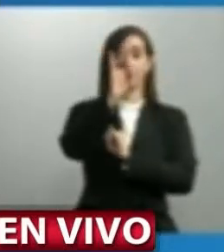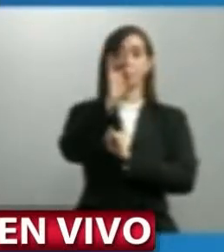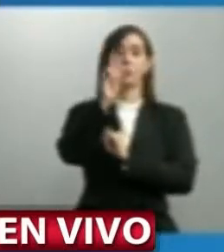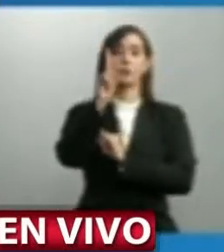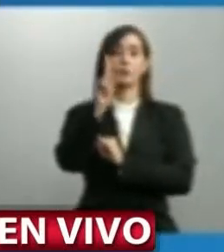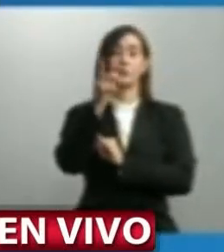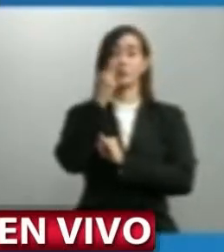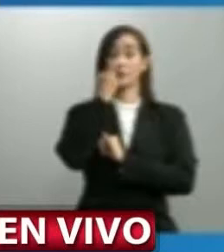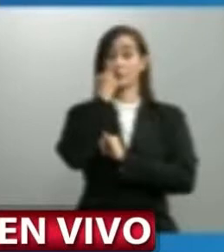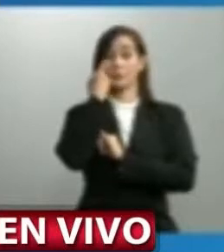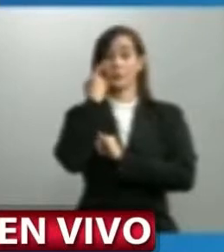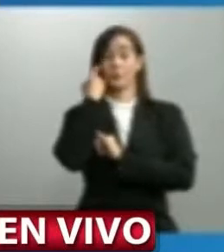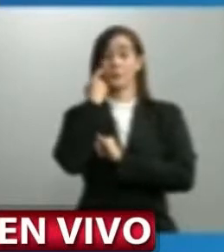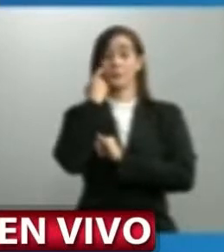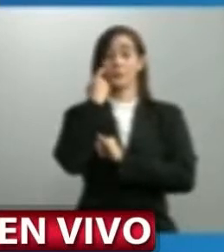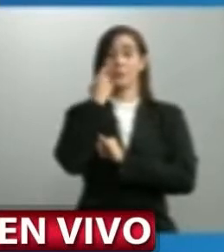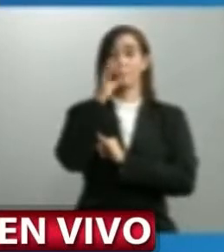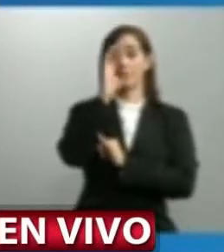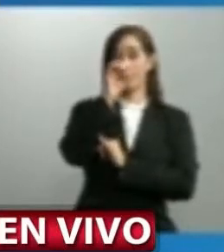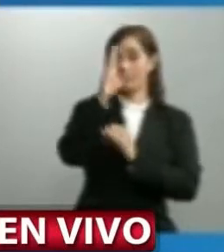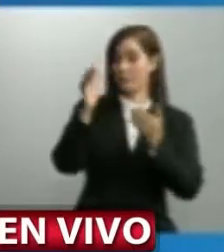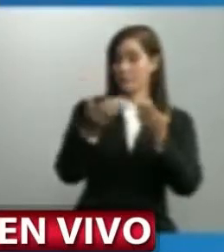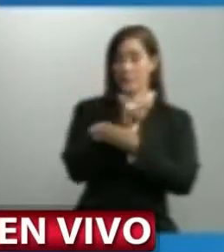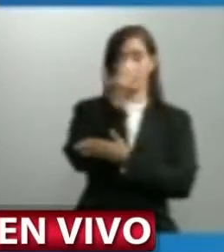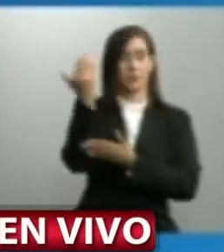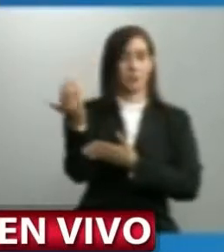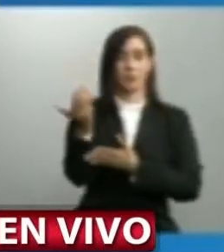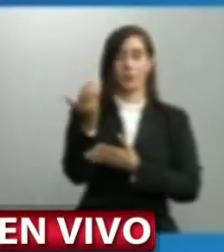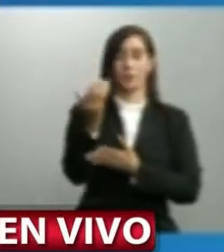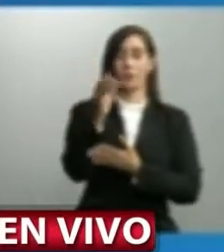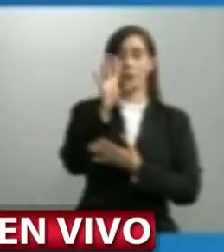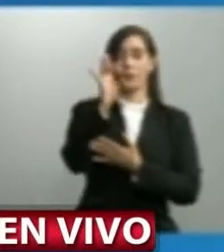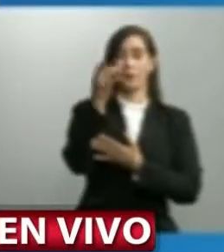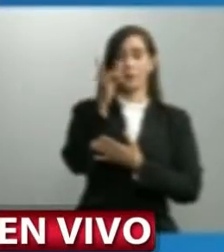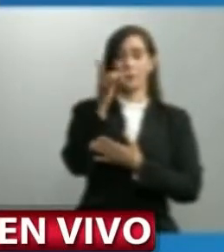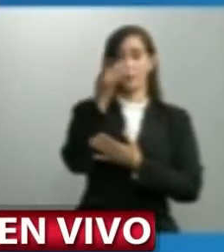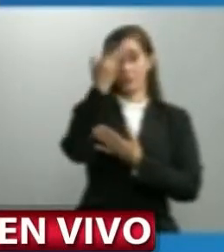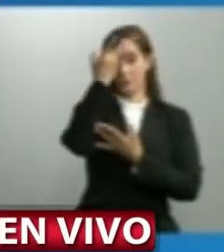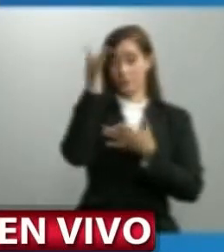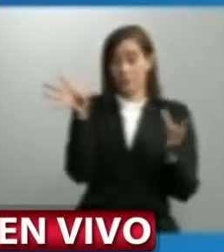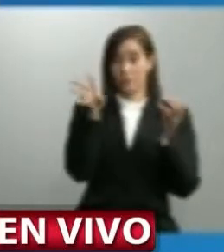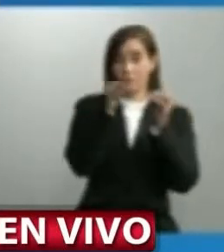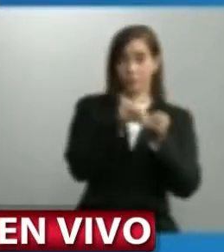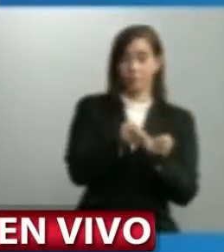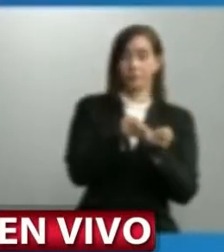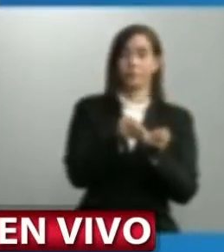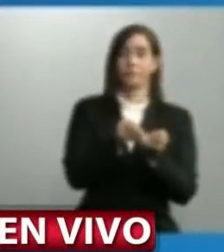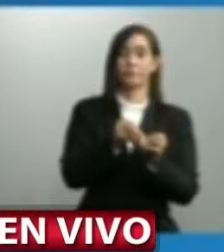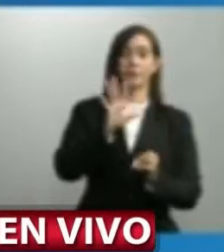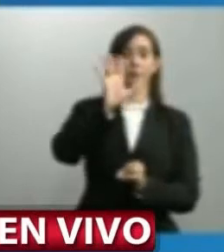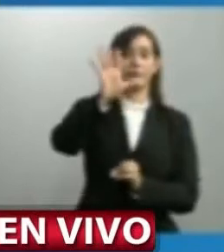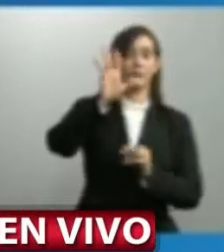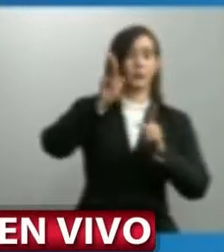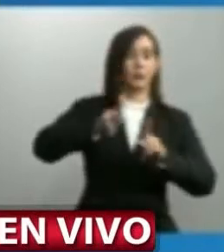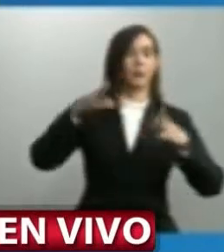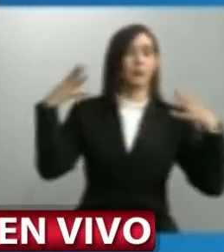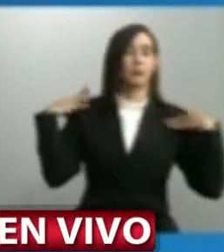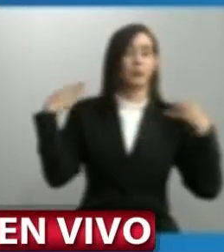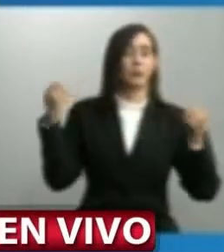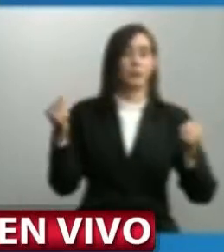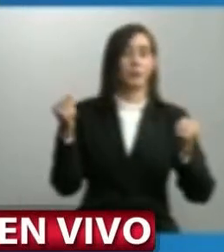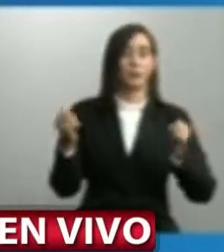81 pruebas realizadas, 0 casos nuevos, 18 acumulados, 5